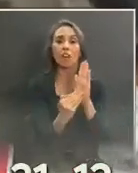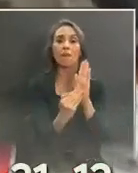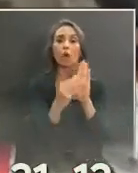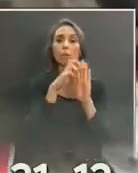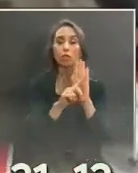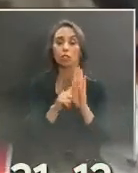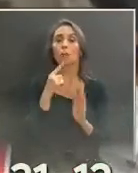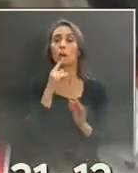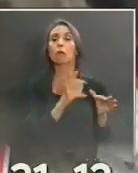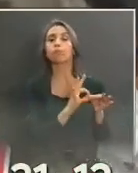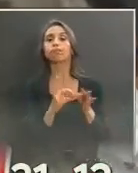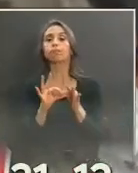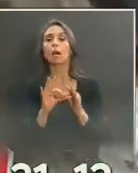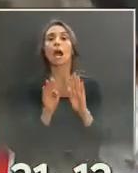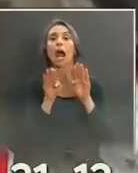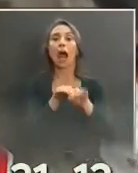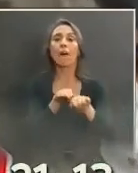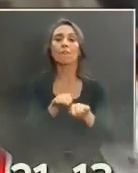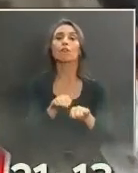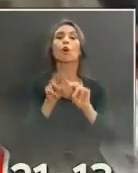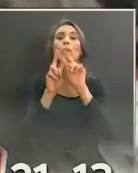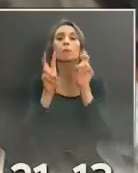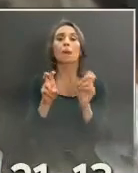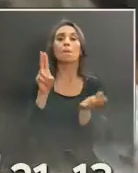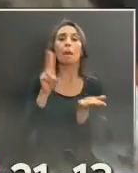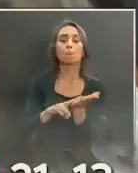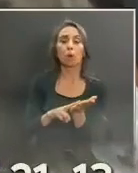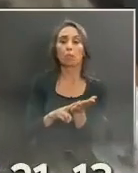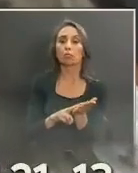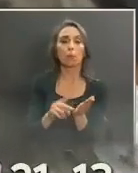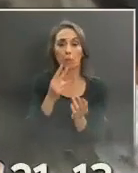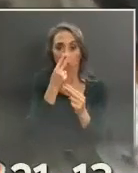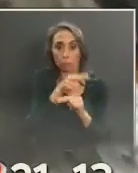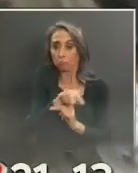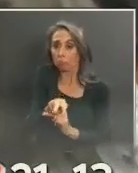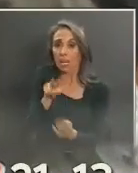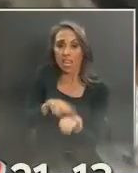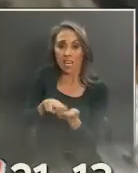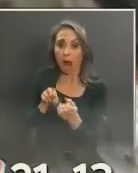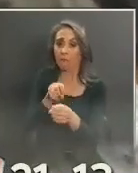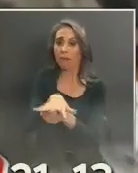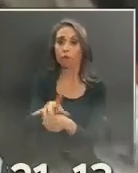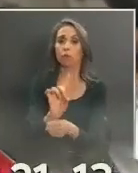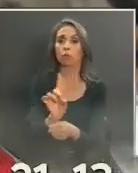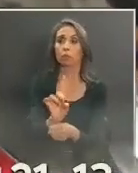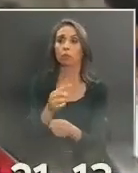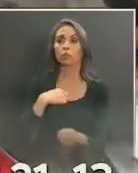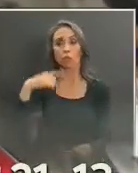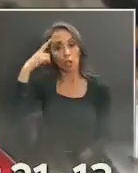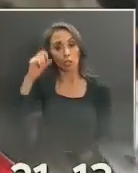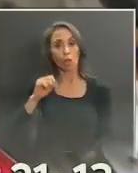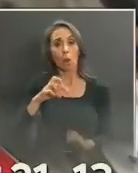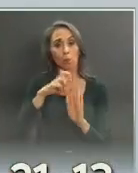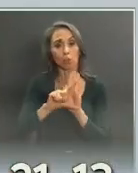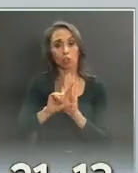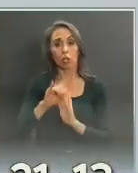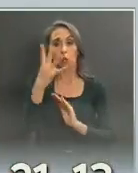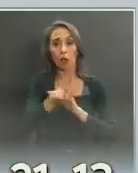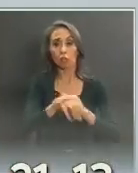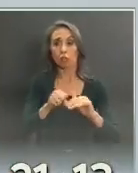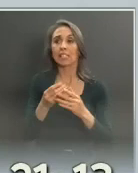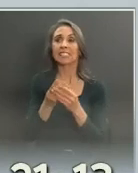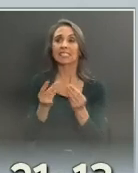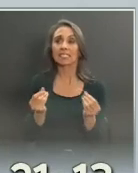estar a favor está el tema de los impuestos, pero que no tiene un efecto real. Entonces yo creo que el cuarto retiro tiene que ser simple.